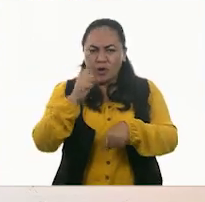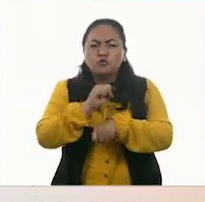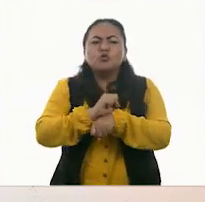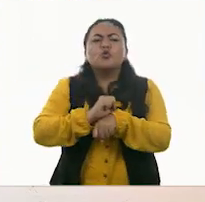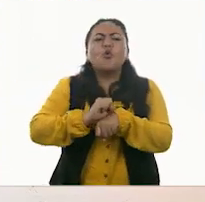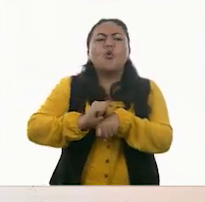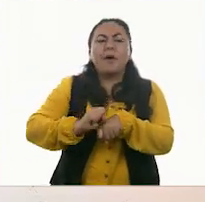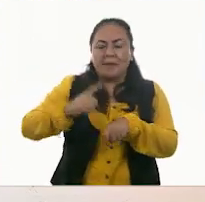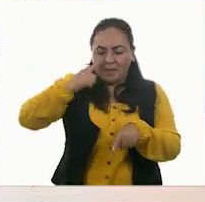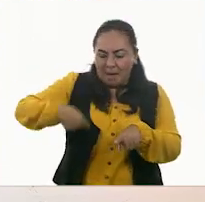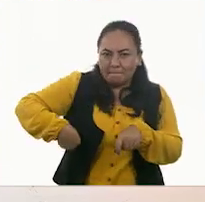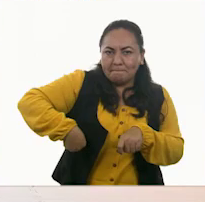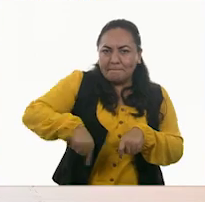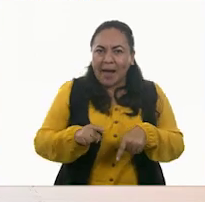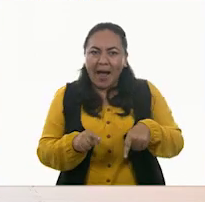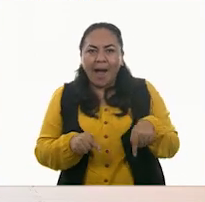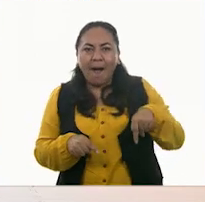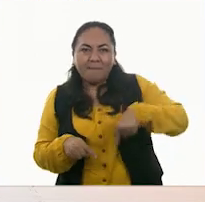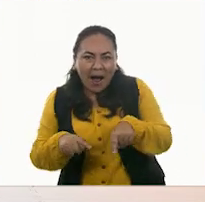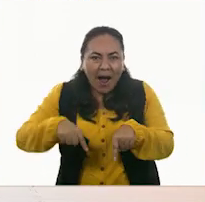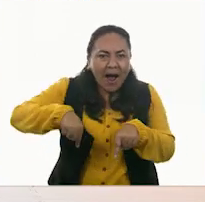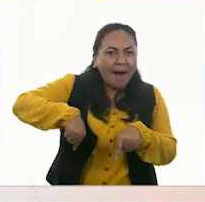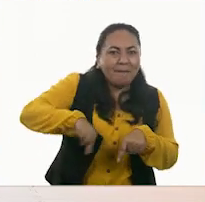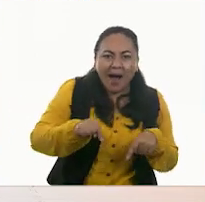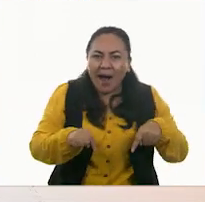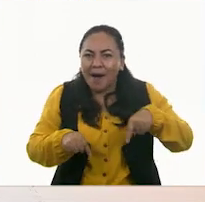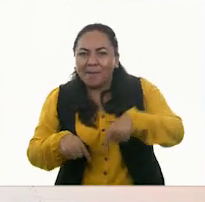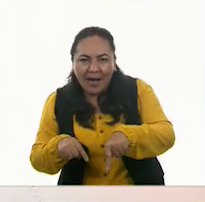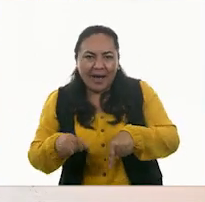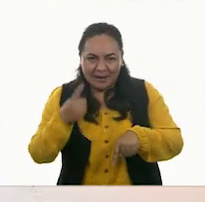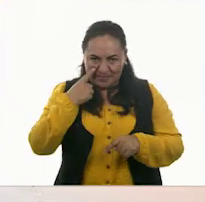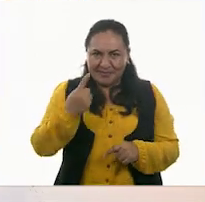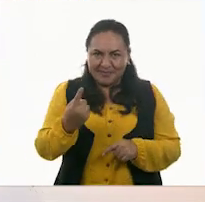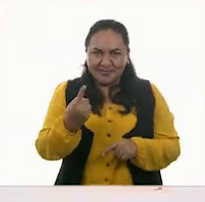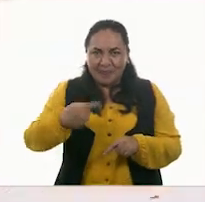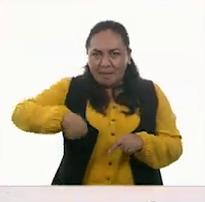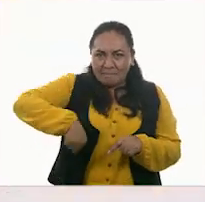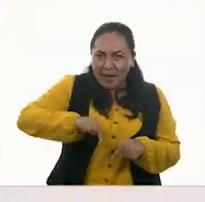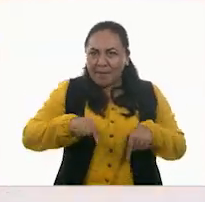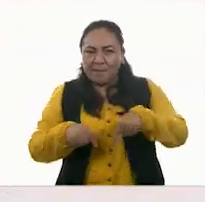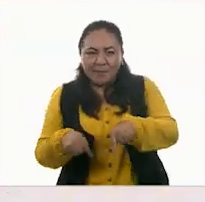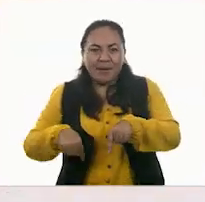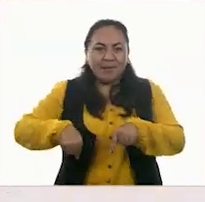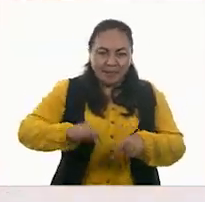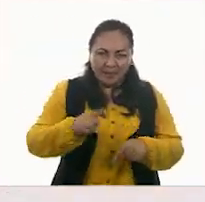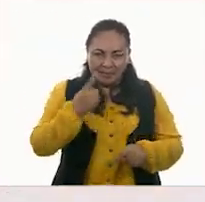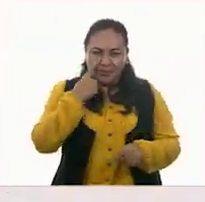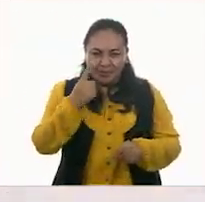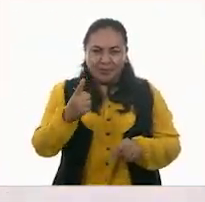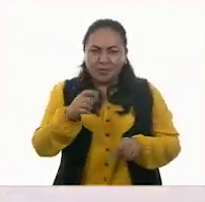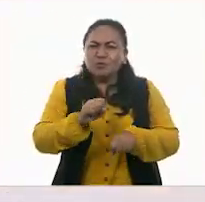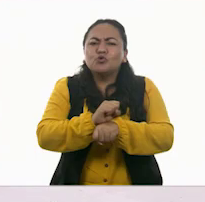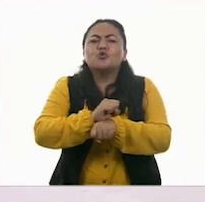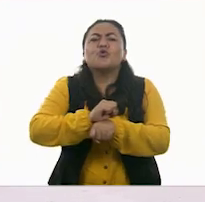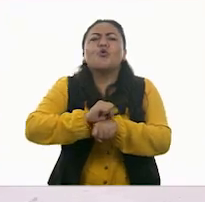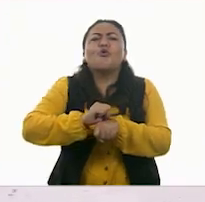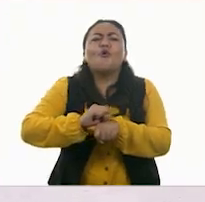suavecito. Recuerda que tenemos muebles en casa. Venga, pateamos. Venga, suavecito, venga, lo